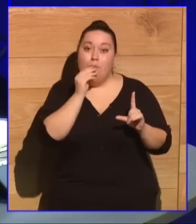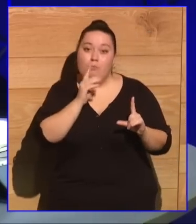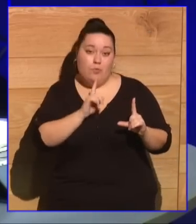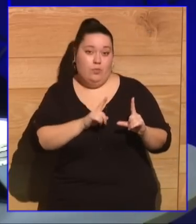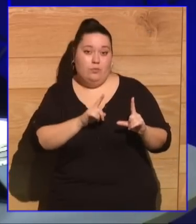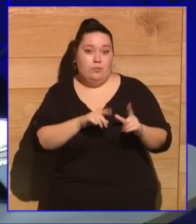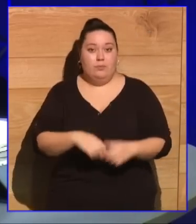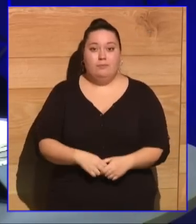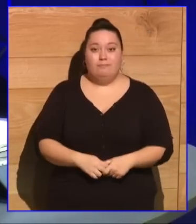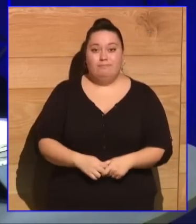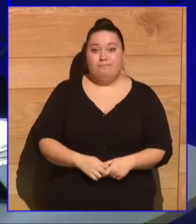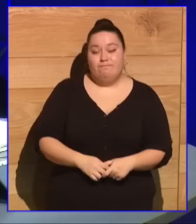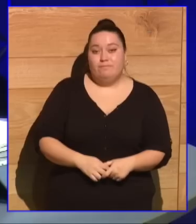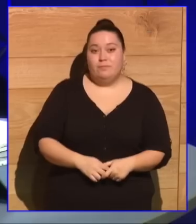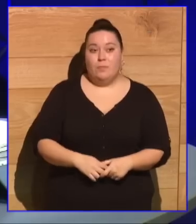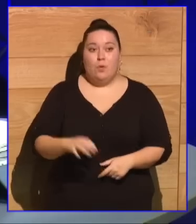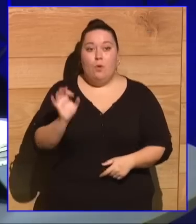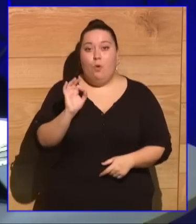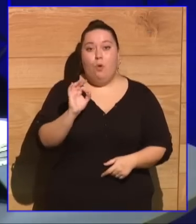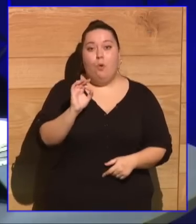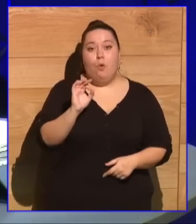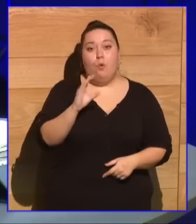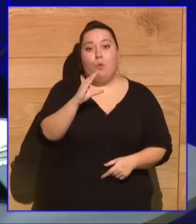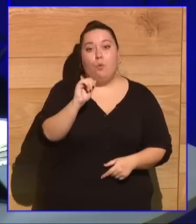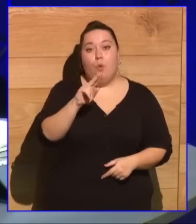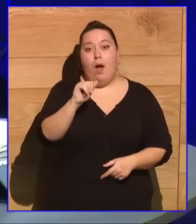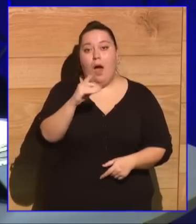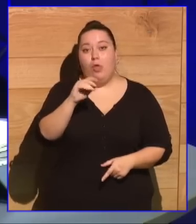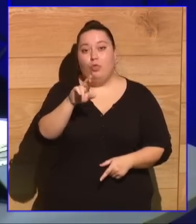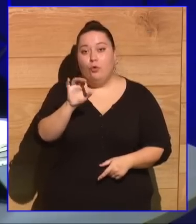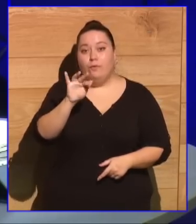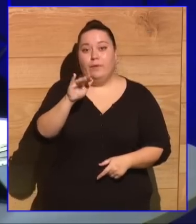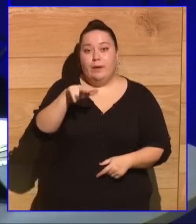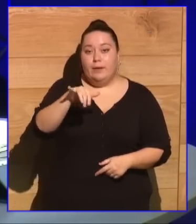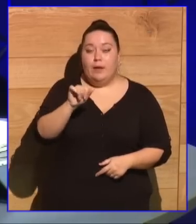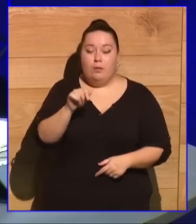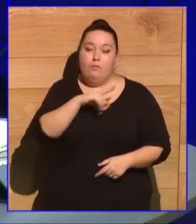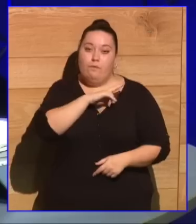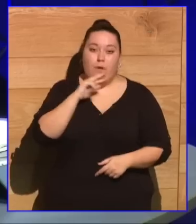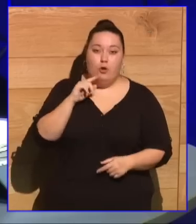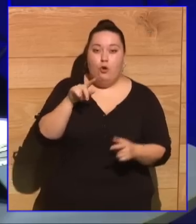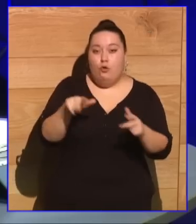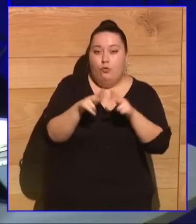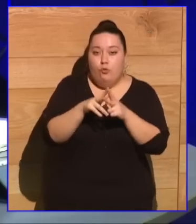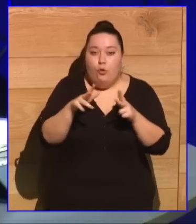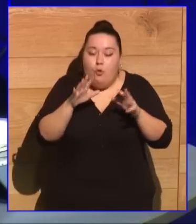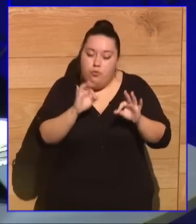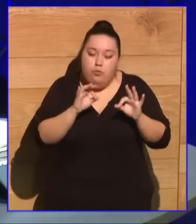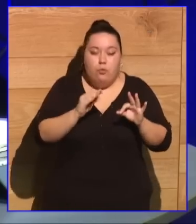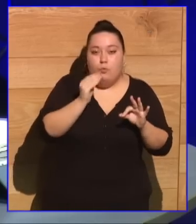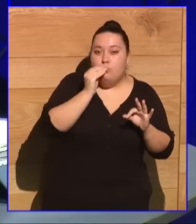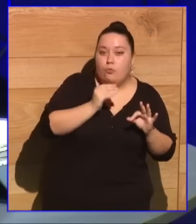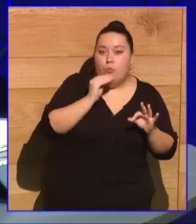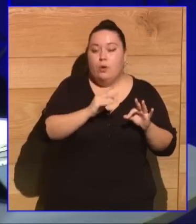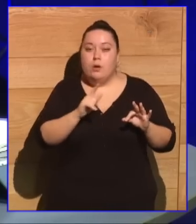esa... o Cuadrofenia, que han mencionado hace un rato. Cuadrofenia, pues una película que tiene un valor sociológico determinado, que a mucha gente le gusta, pues mira,